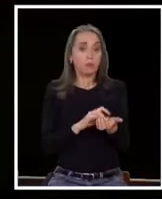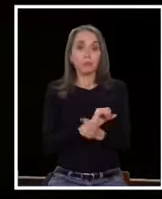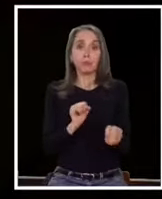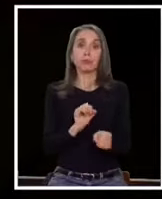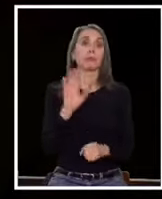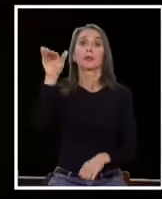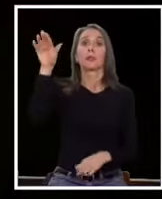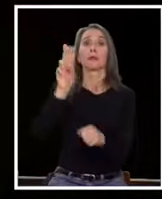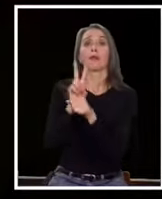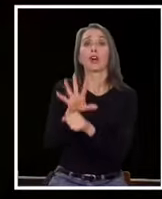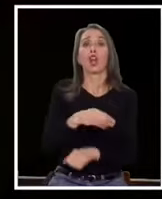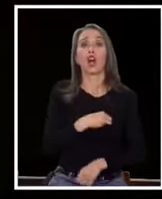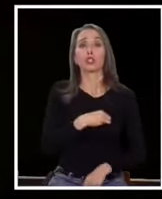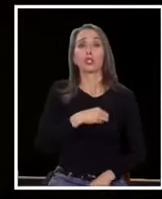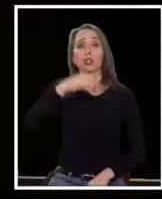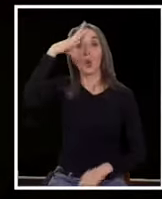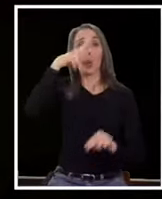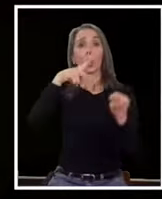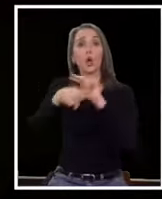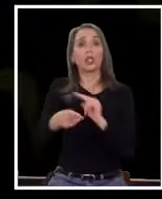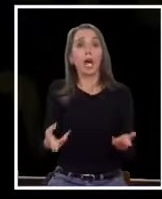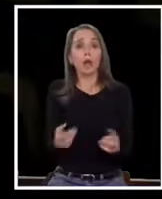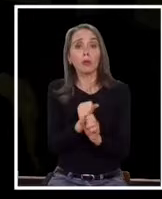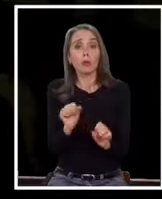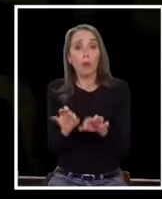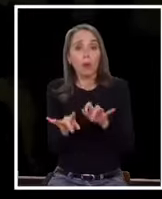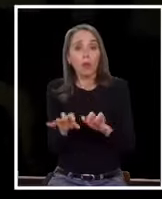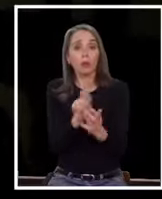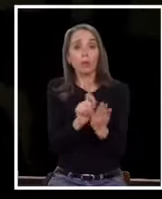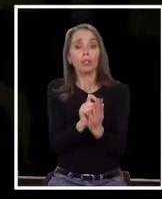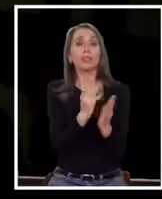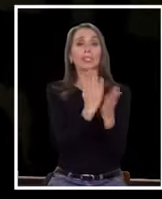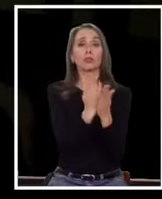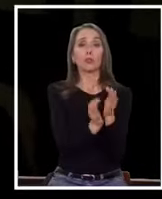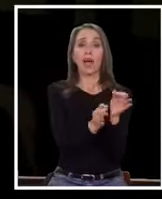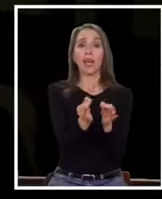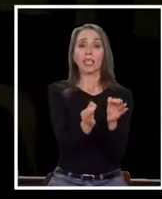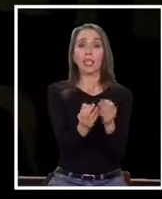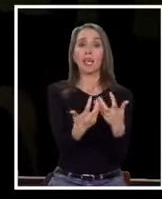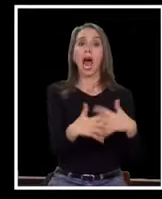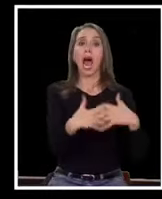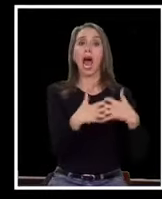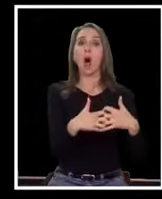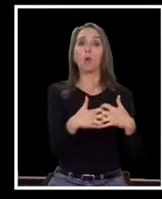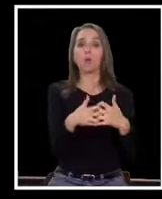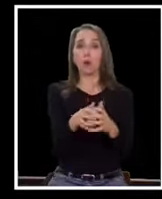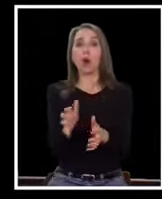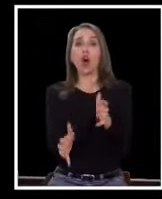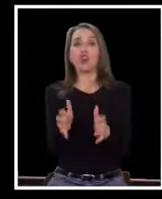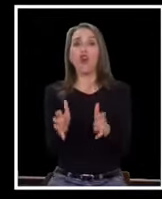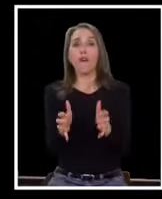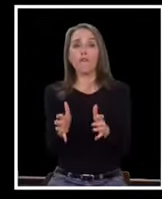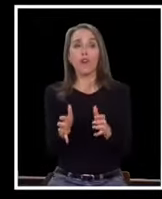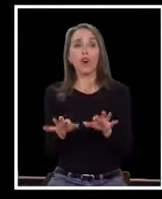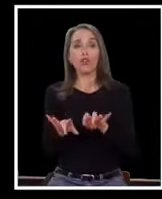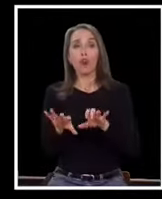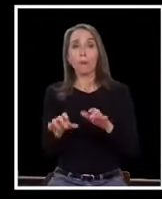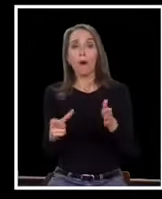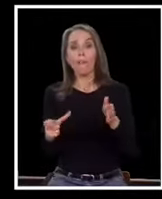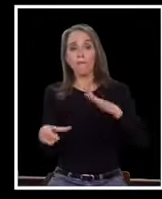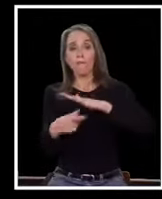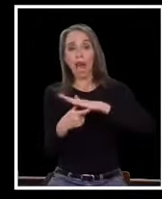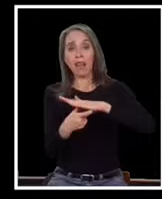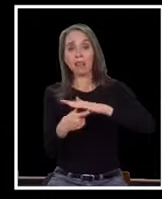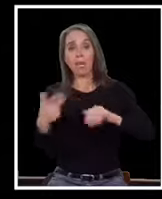para decirle, lo siento, se me cortó la luz y no puedo trabajar. Matías estudia ingeniería en automatización y robótica. La batería de su computador se